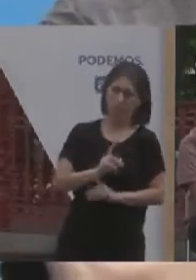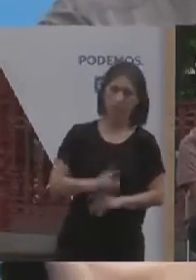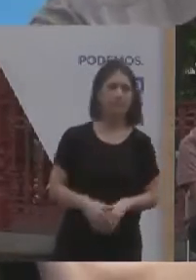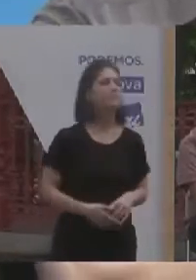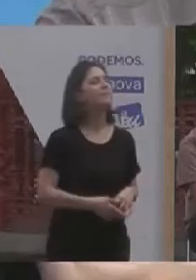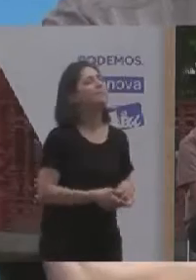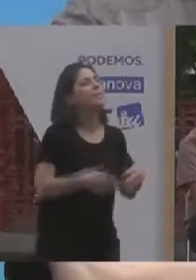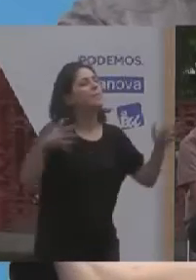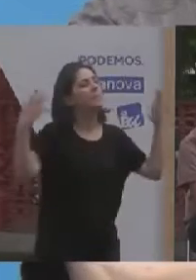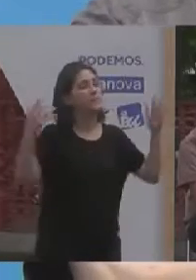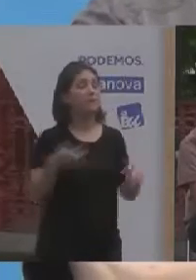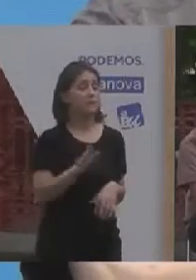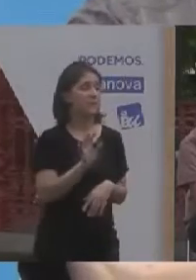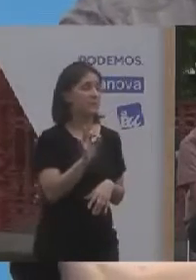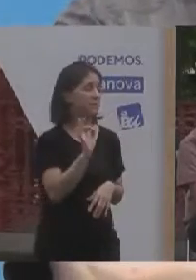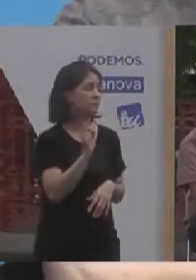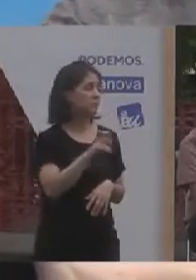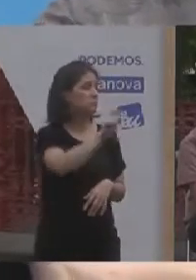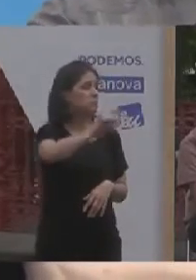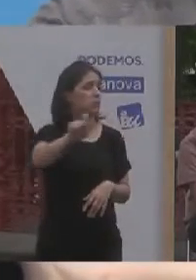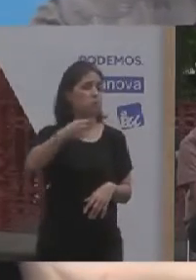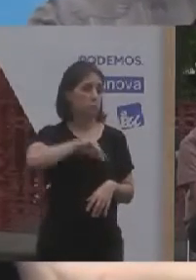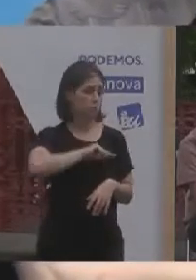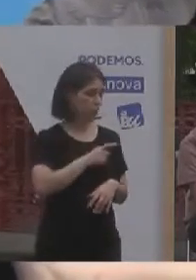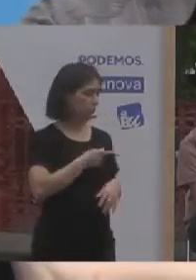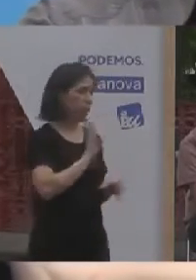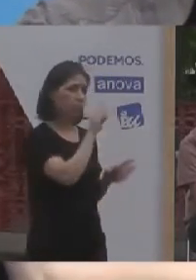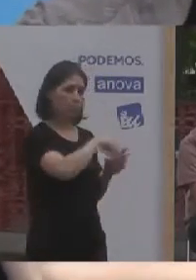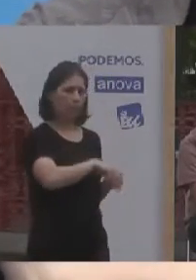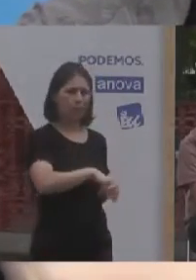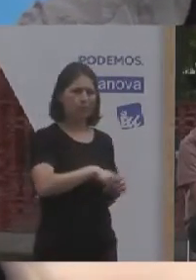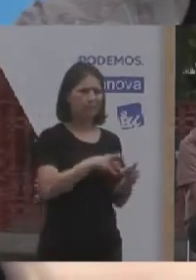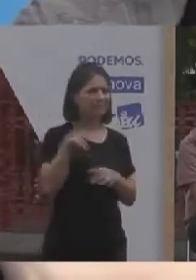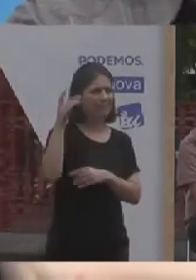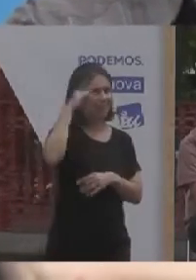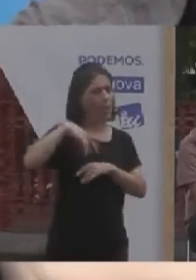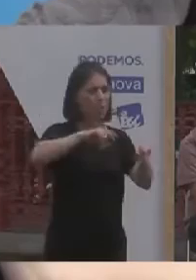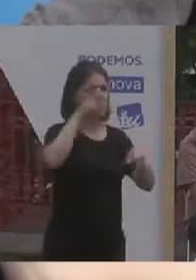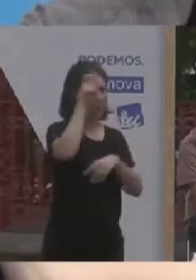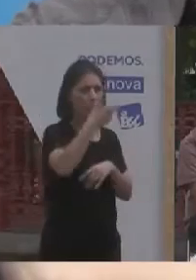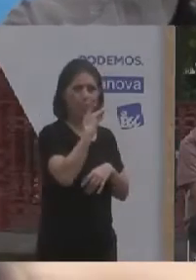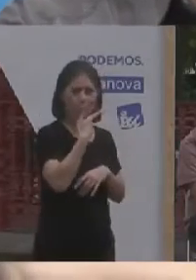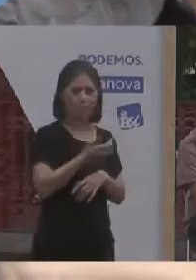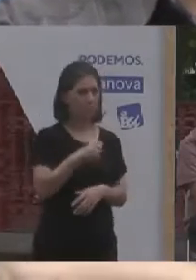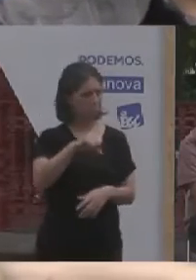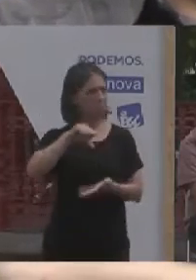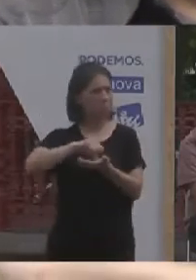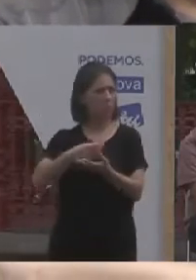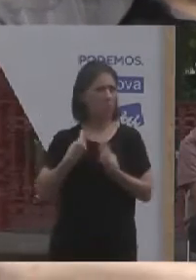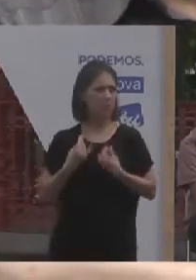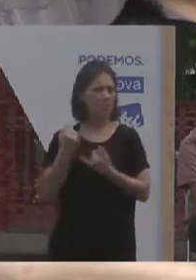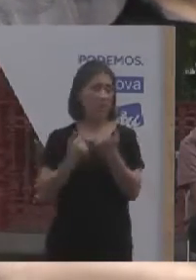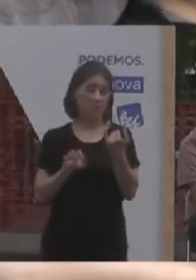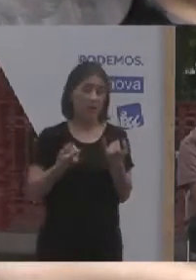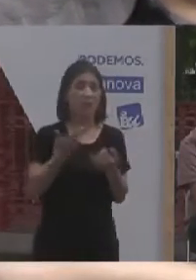sí, hai xente que coñece o rural, nas nosas filas hai xente que vive nas cidades, pero o importante é non